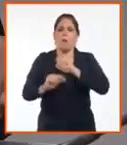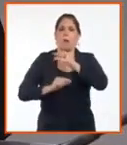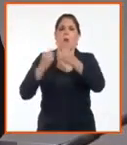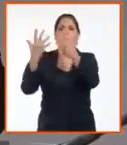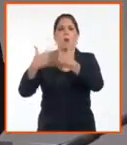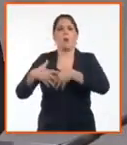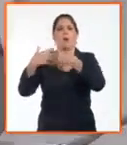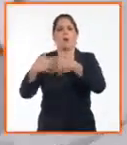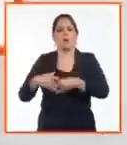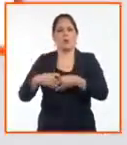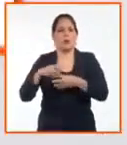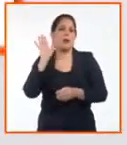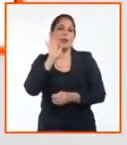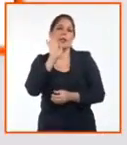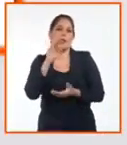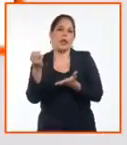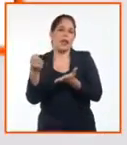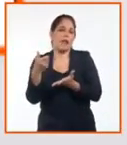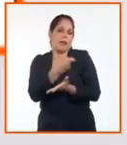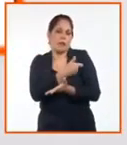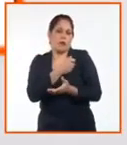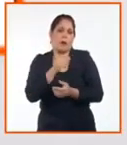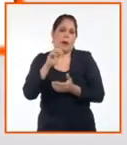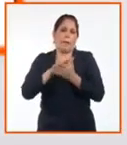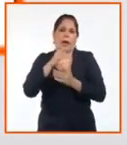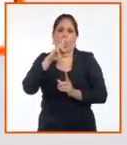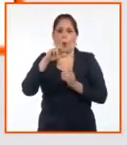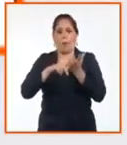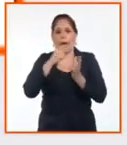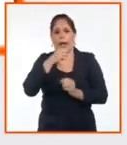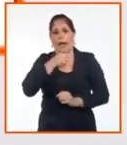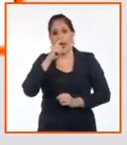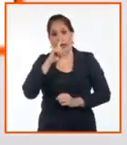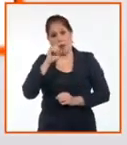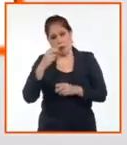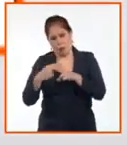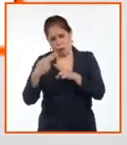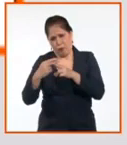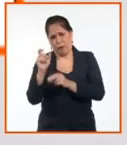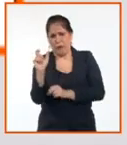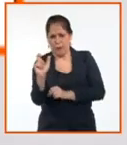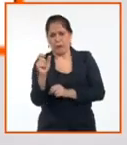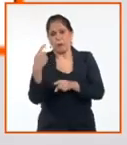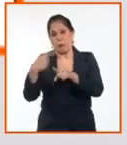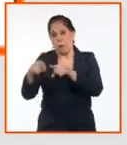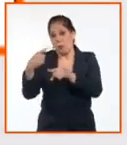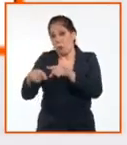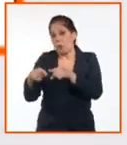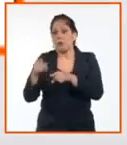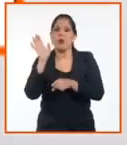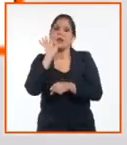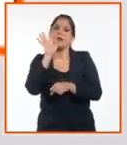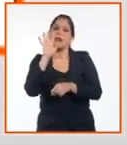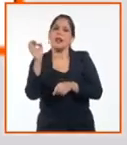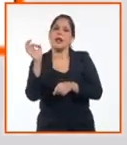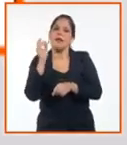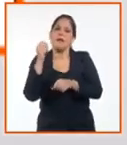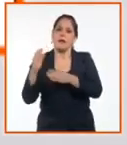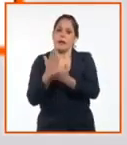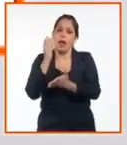antibióticos no hablando por ejemplo el mero pn y algunos antibióticos que son realmente muy